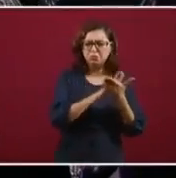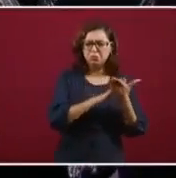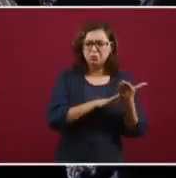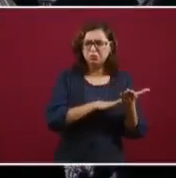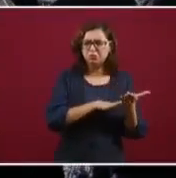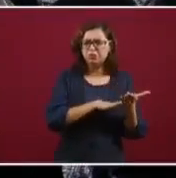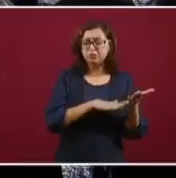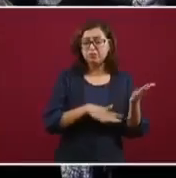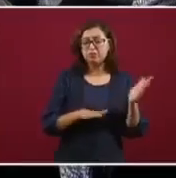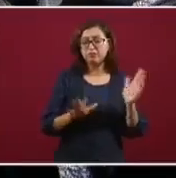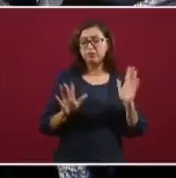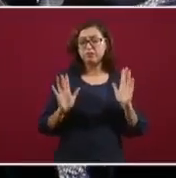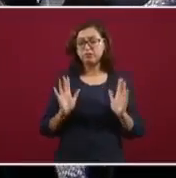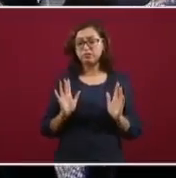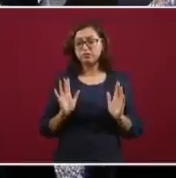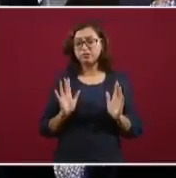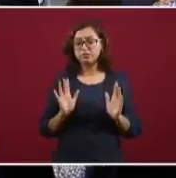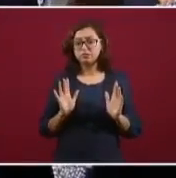Digo,